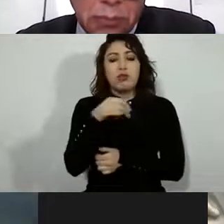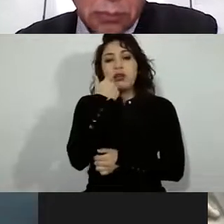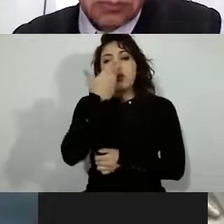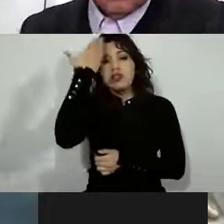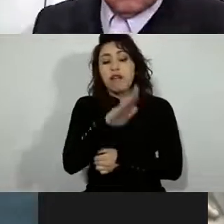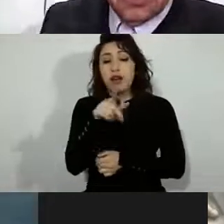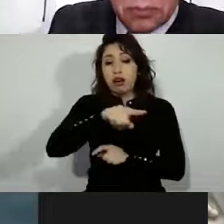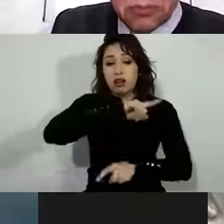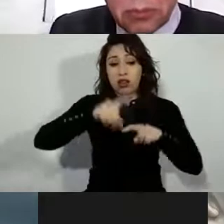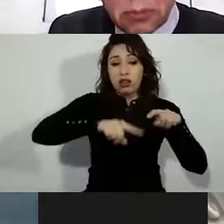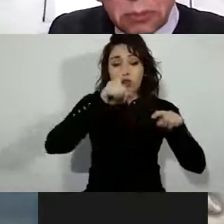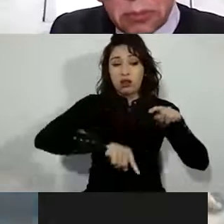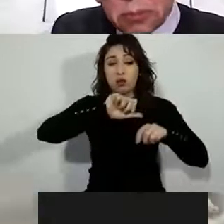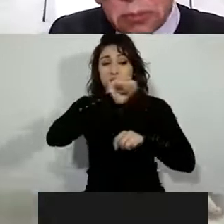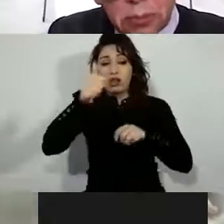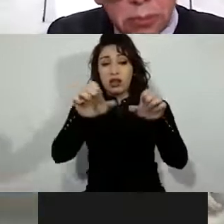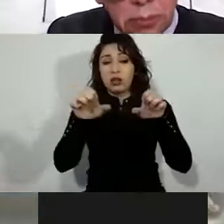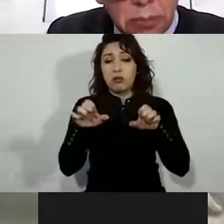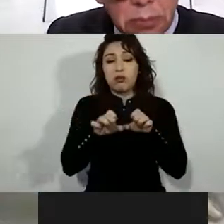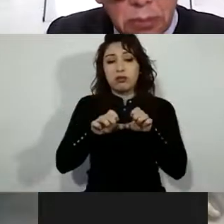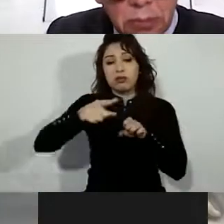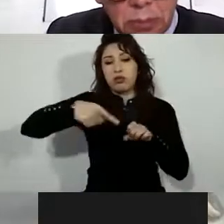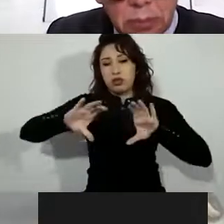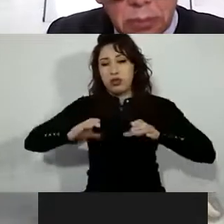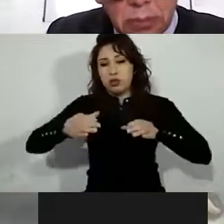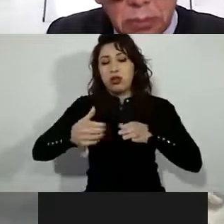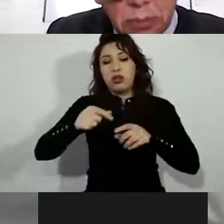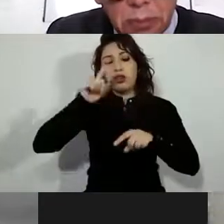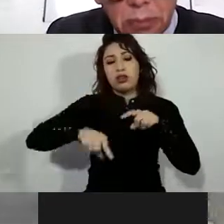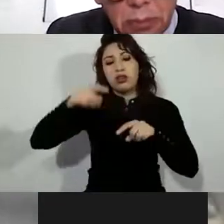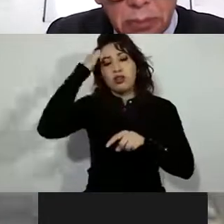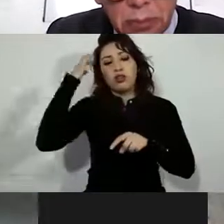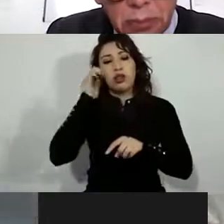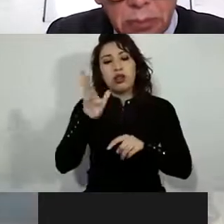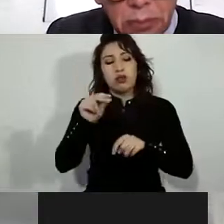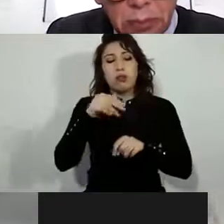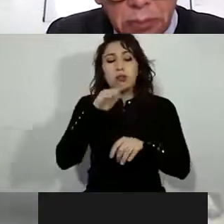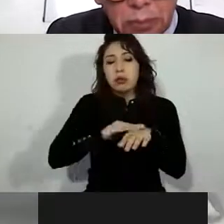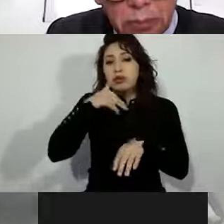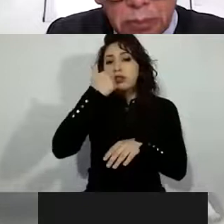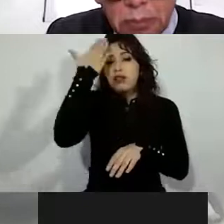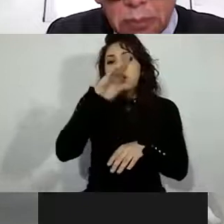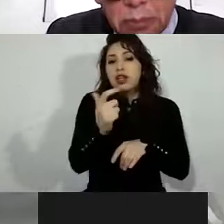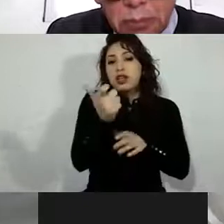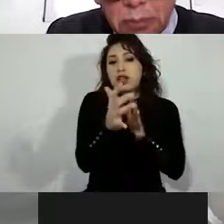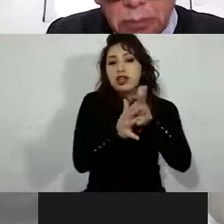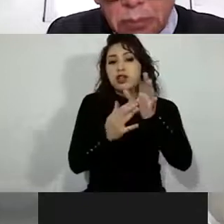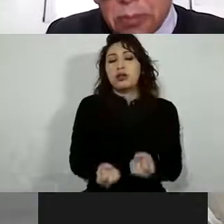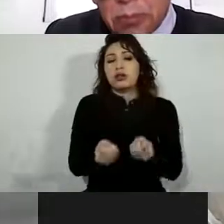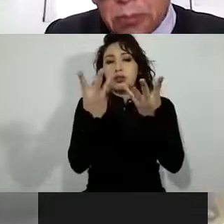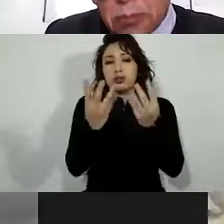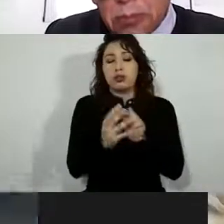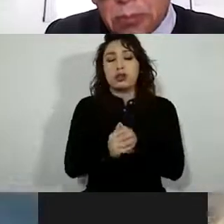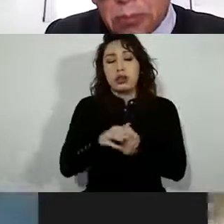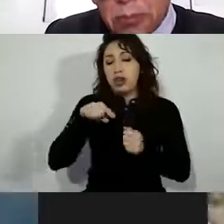Queremos también saber de eso, señor tesorero. Como medida de protección para cuidar la salud de las y los trabajadores de este honorable Congreso,